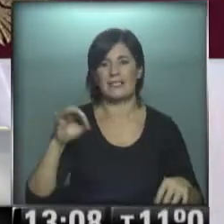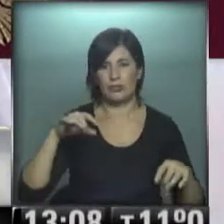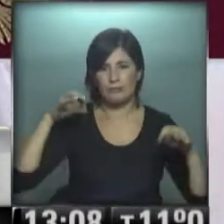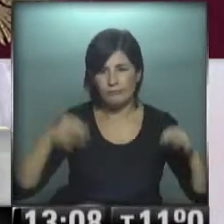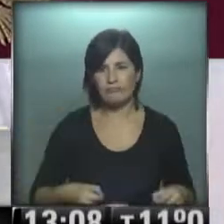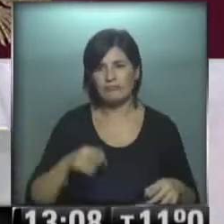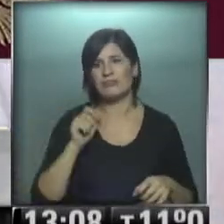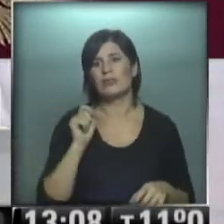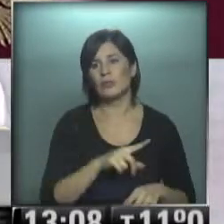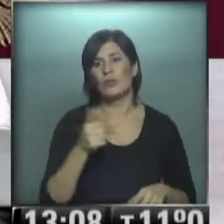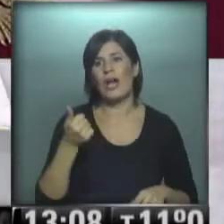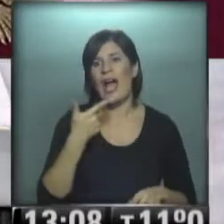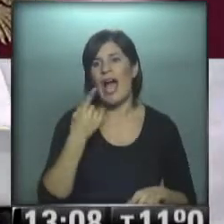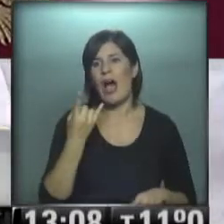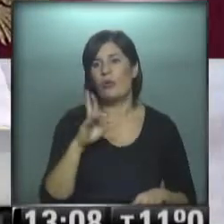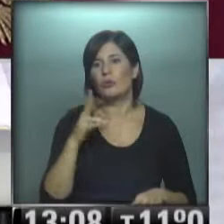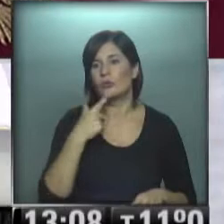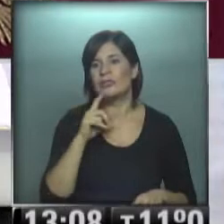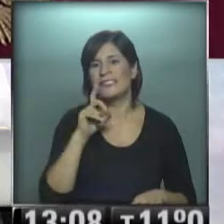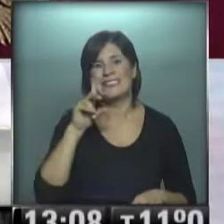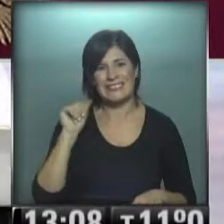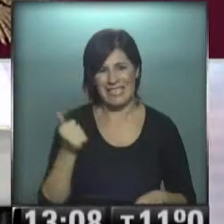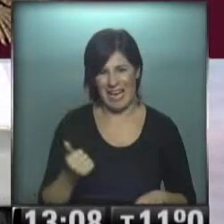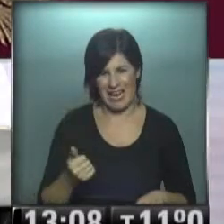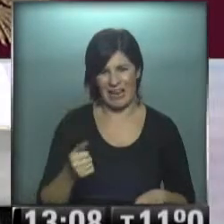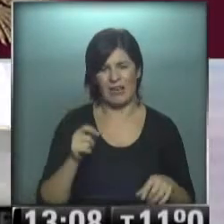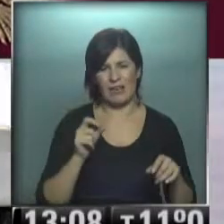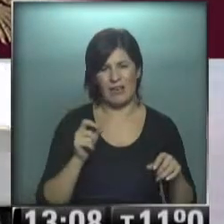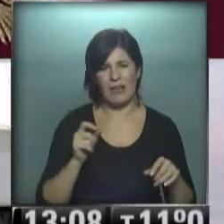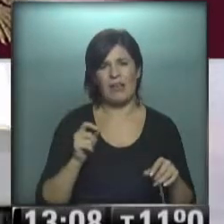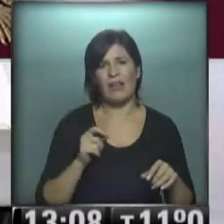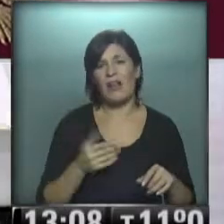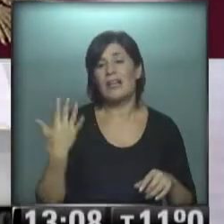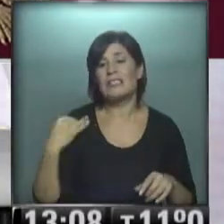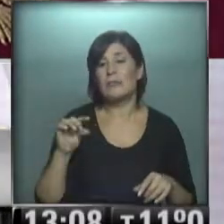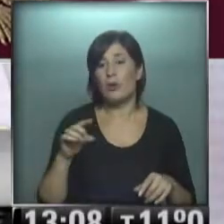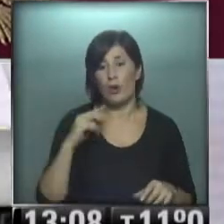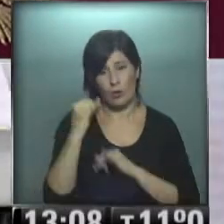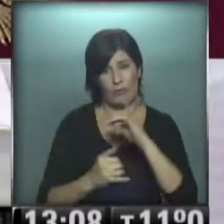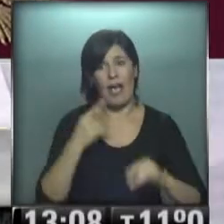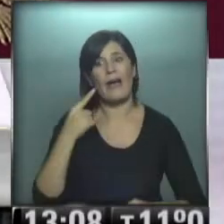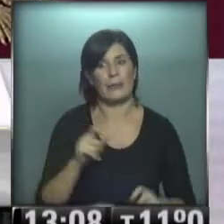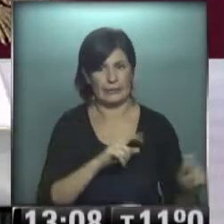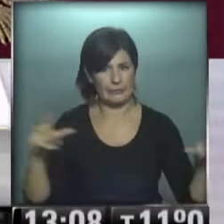se trata de Emil Paul Schering. Hace un rato nada más decía lo siguiente.